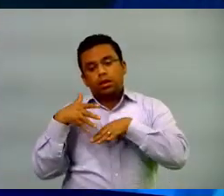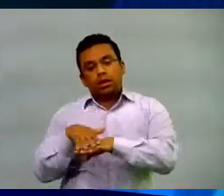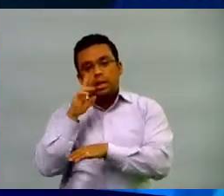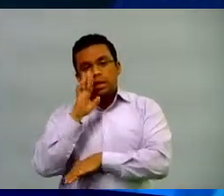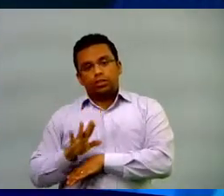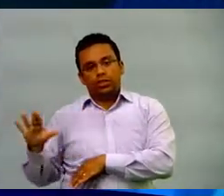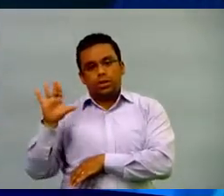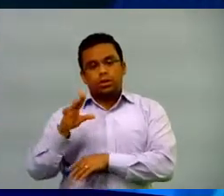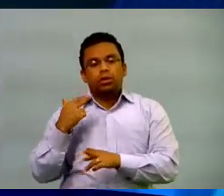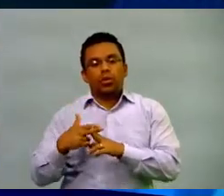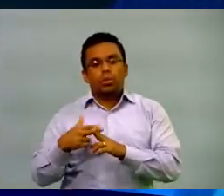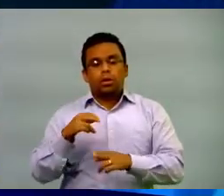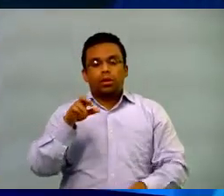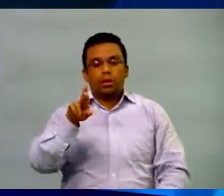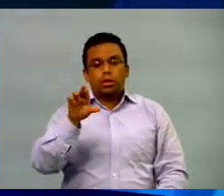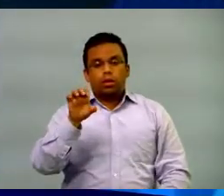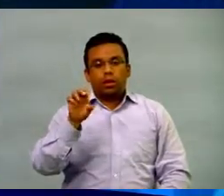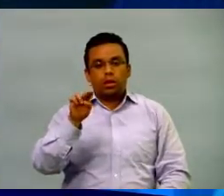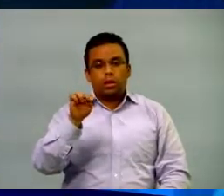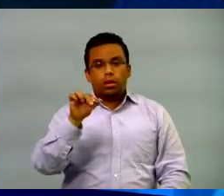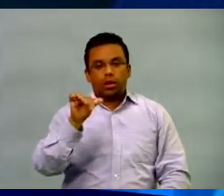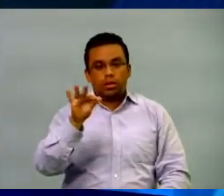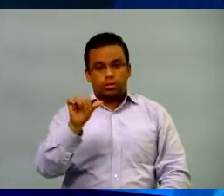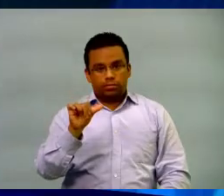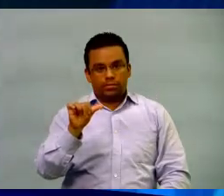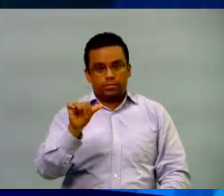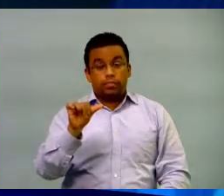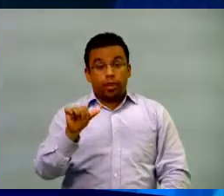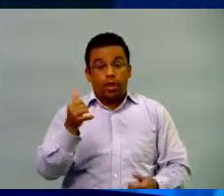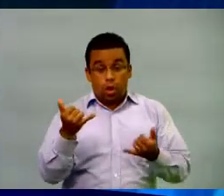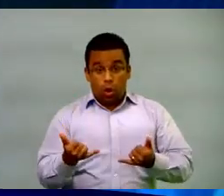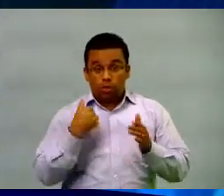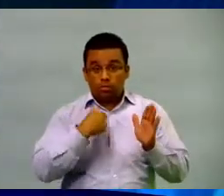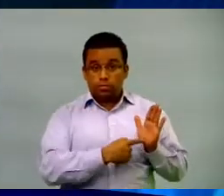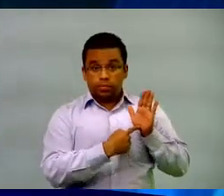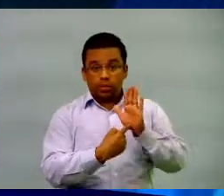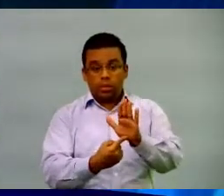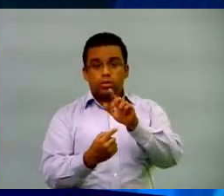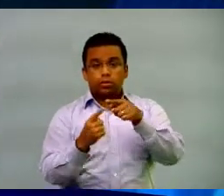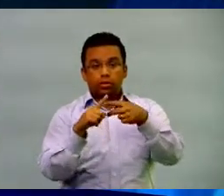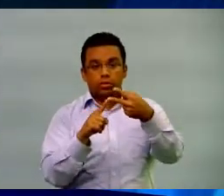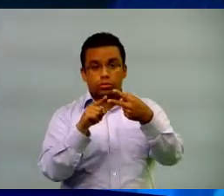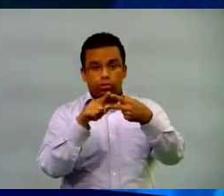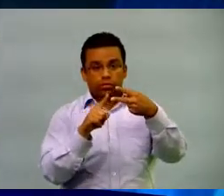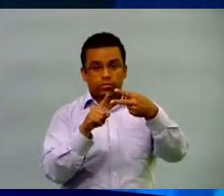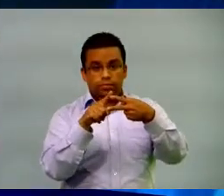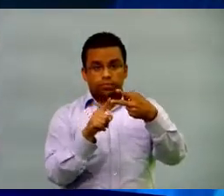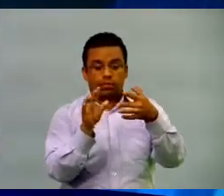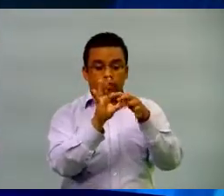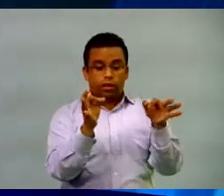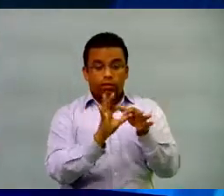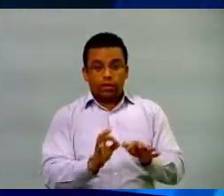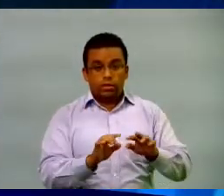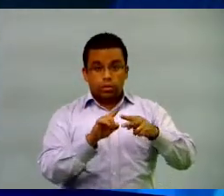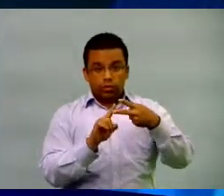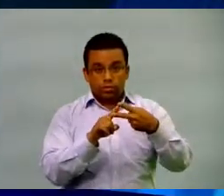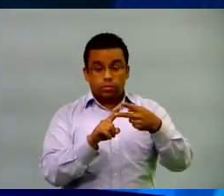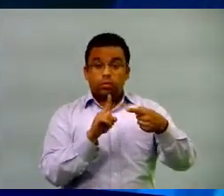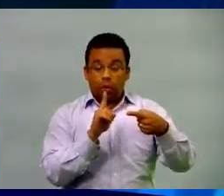RENATA. Quería iniciar esta presentación con dos frases muy importantes sobre el aprendizaje. Una,